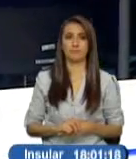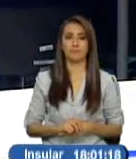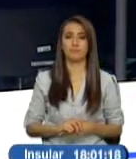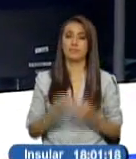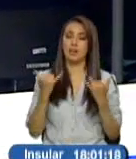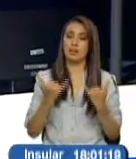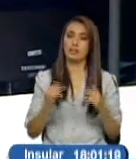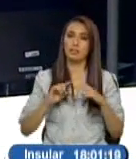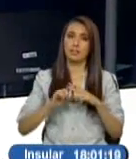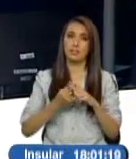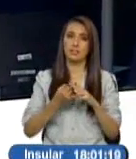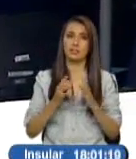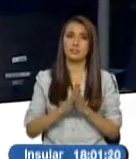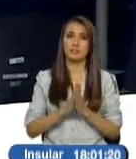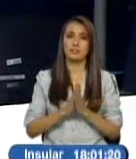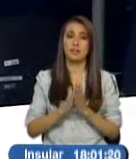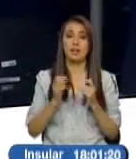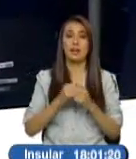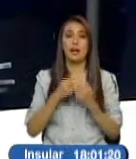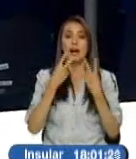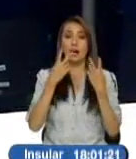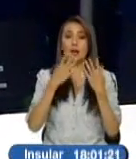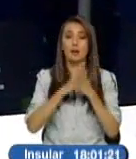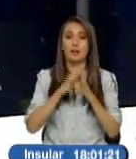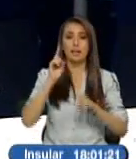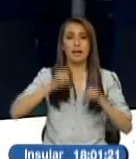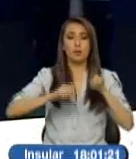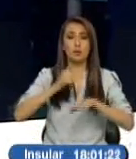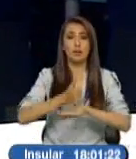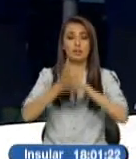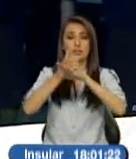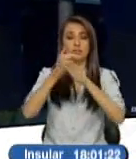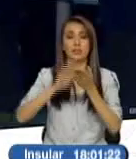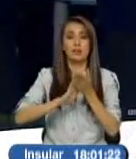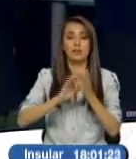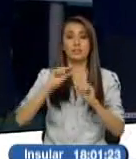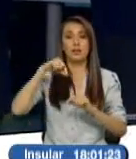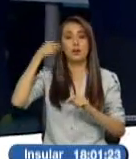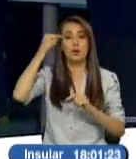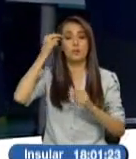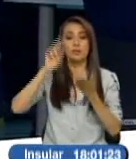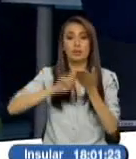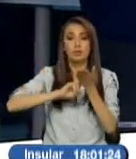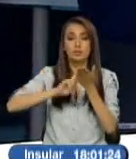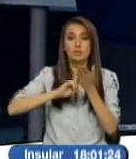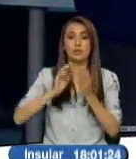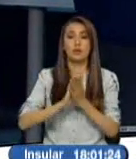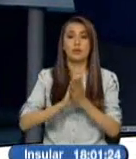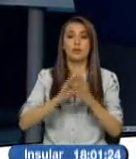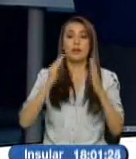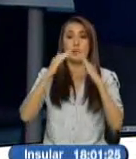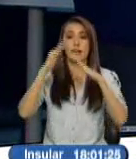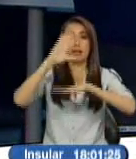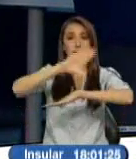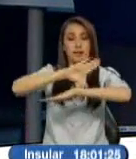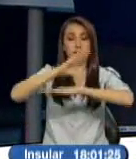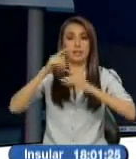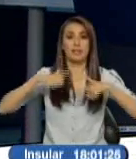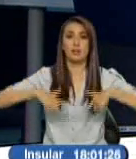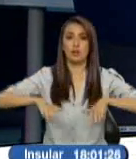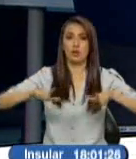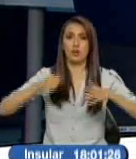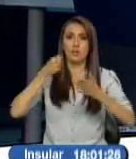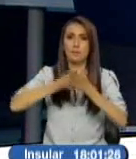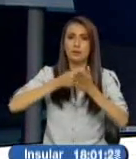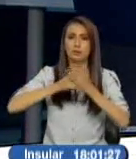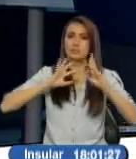Aquí iniciamos. Titulares de las funciones del Estado se reunieron con el presidente de la República, Lenín Moreno, en Carondelet. En ese encuentro se dialogó sobre la lucha contra